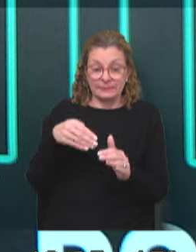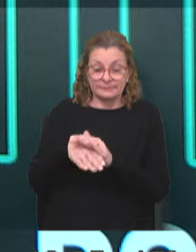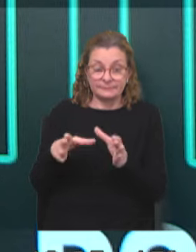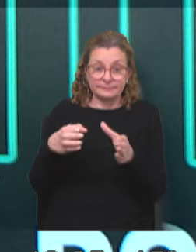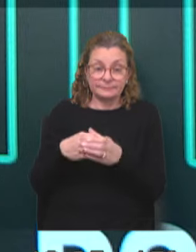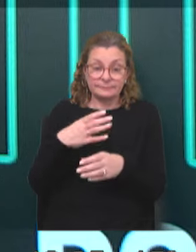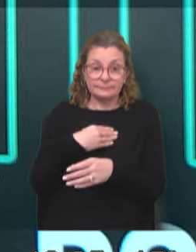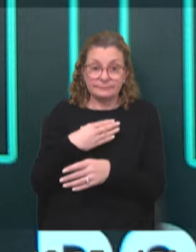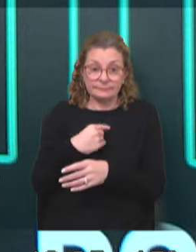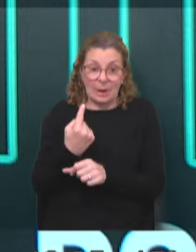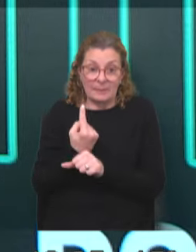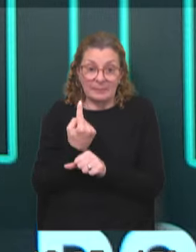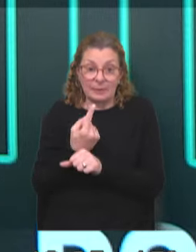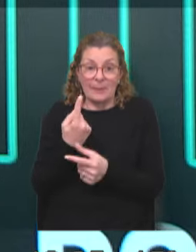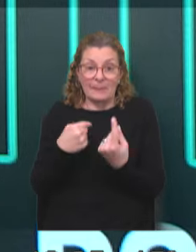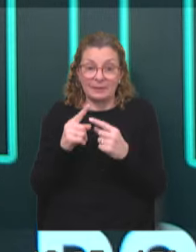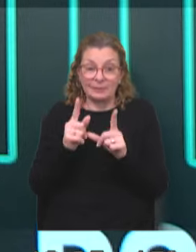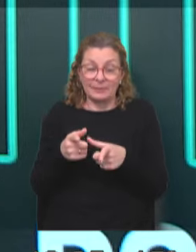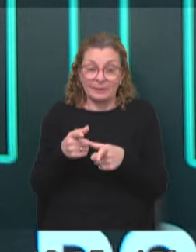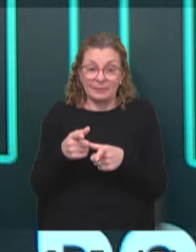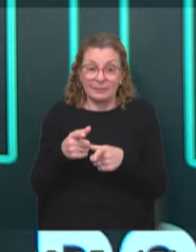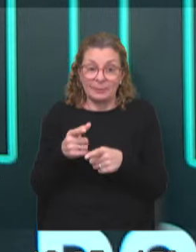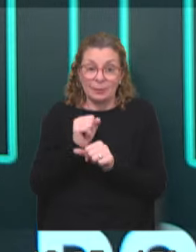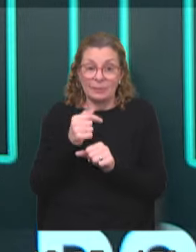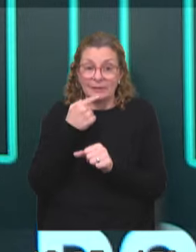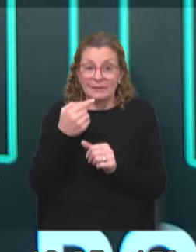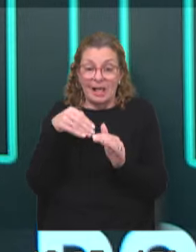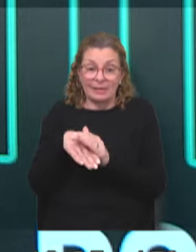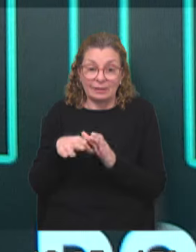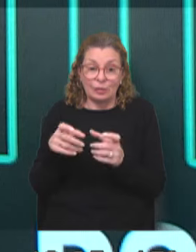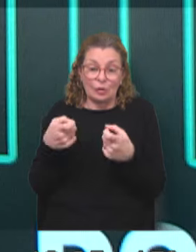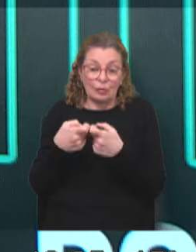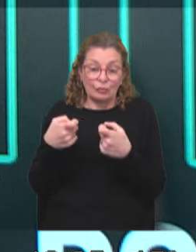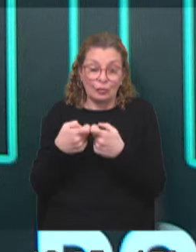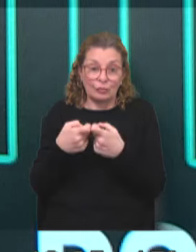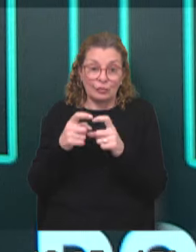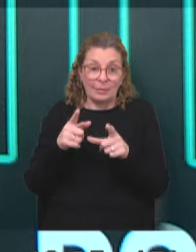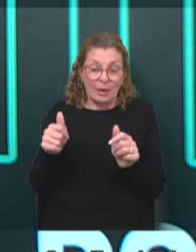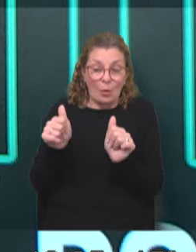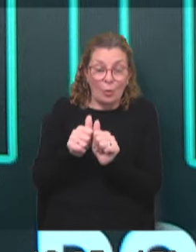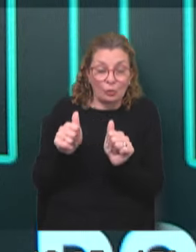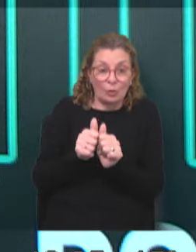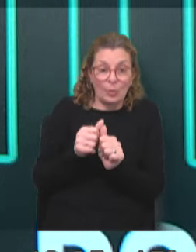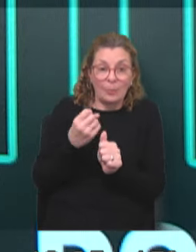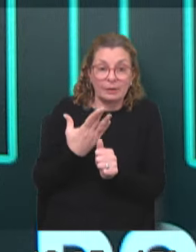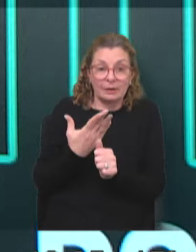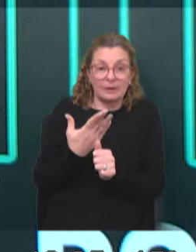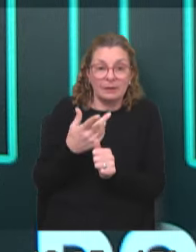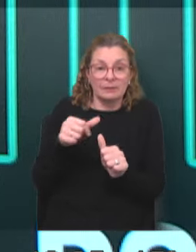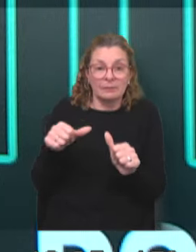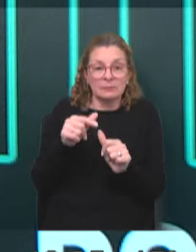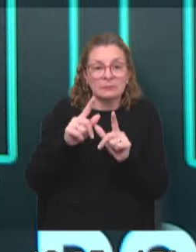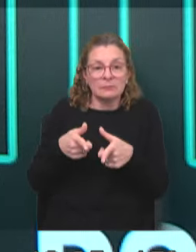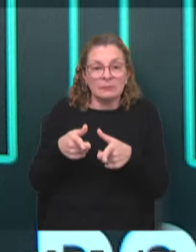partido Nacional primero pero también para la que podemos llamar esta interna de la coalición en su conjunto porque hace